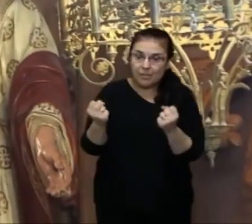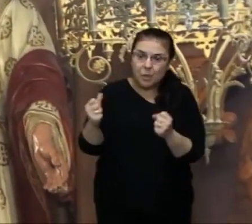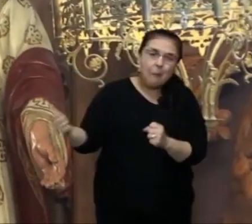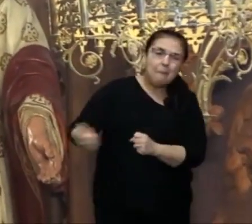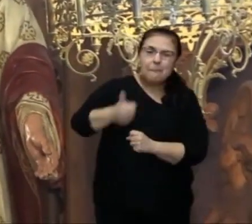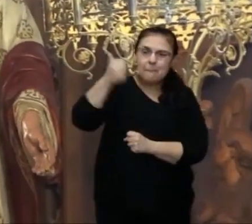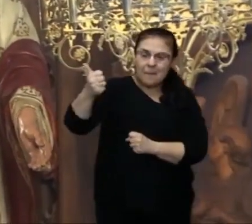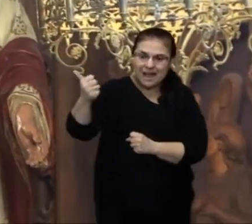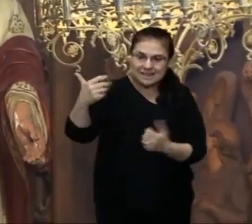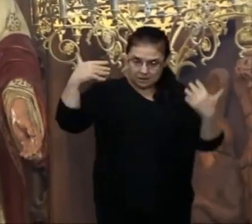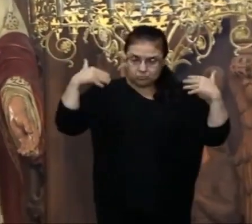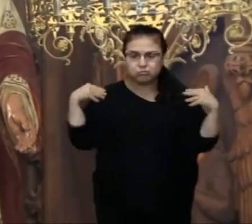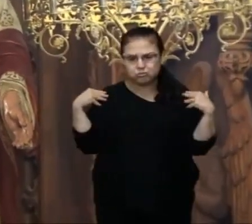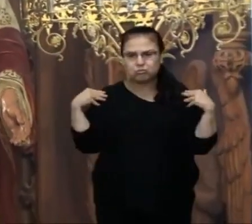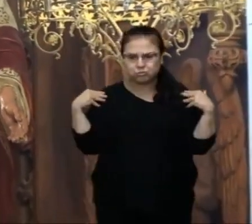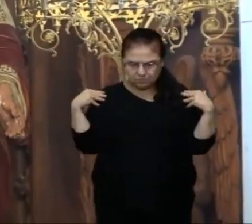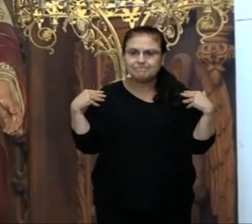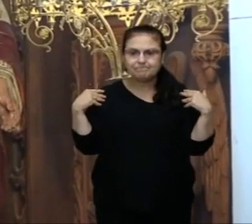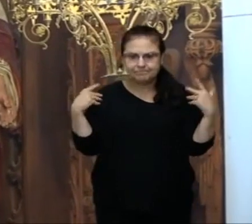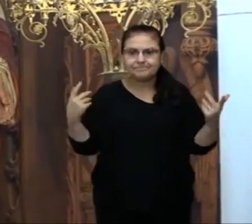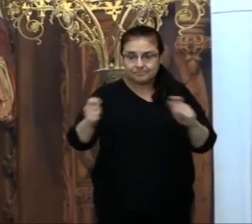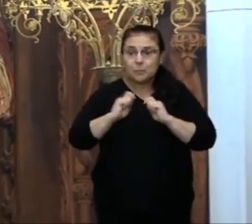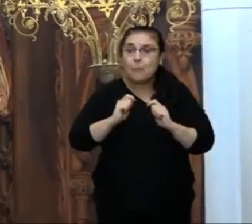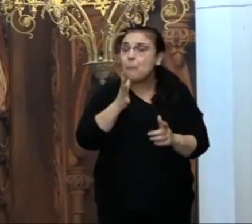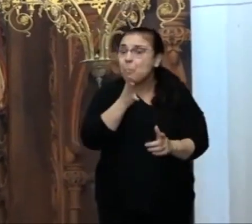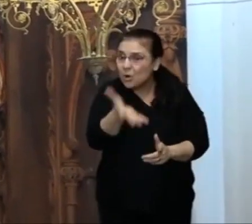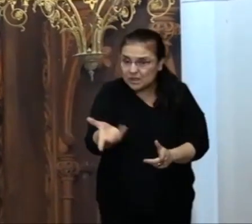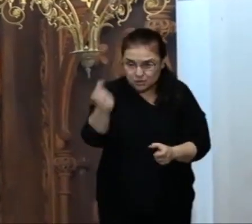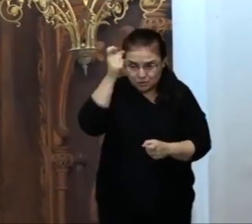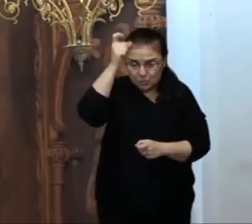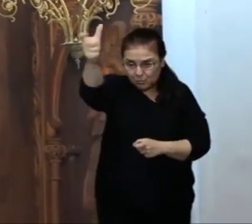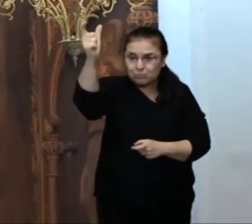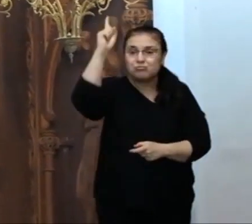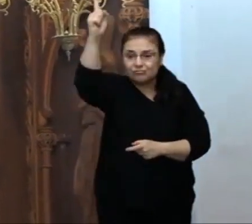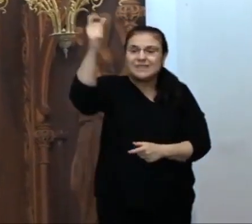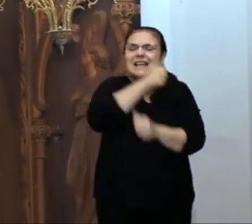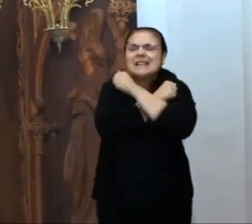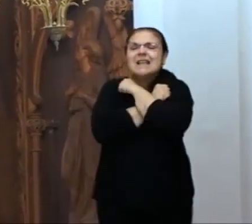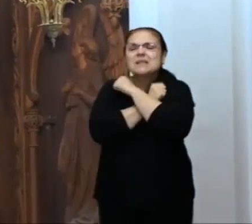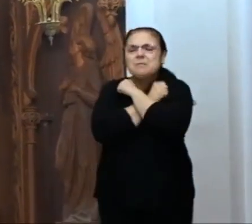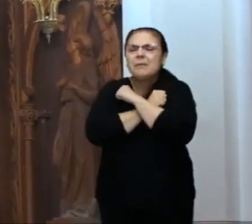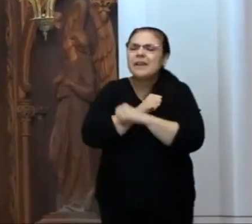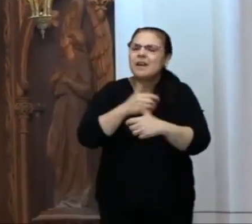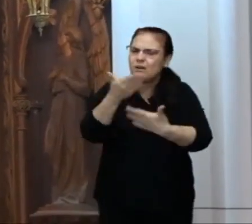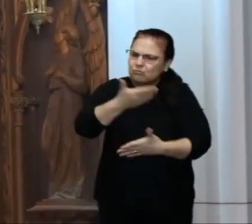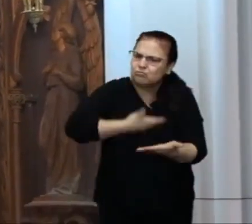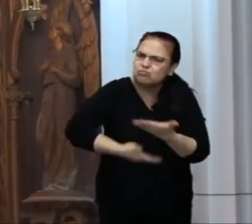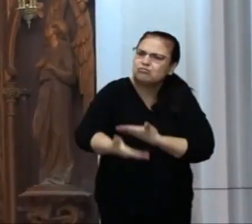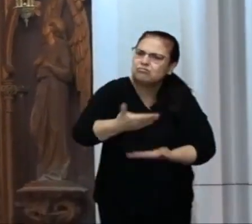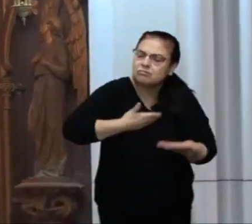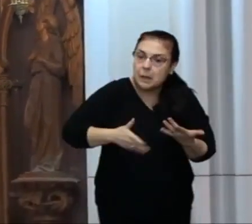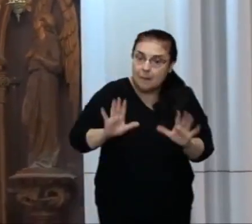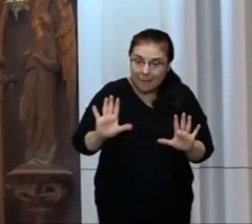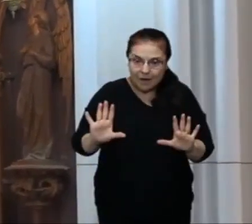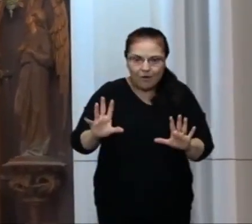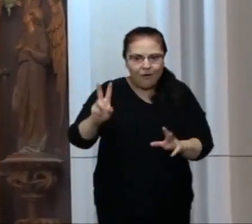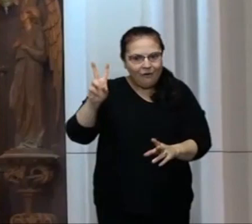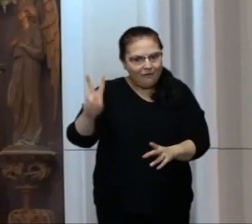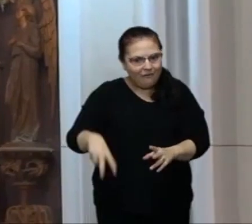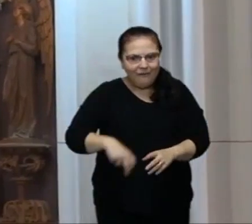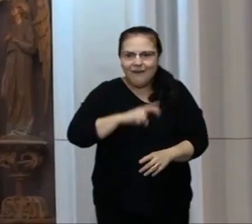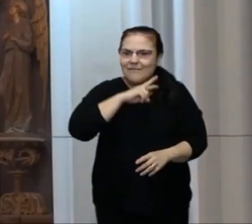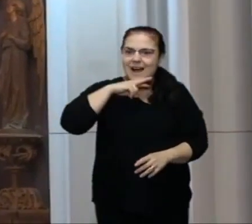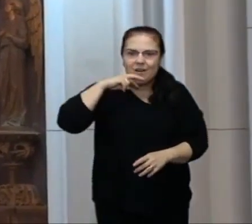una gran responsabilidad y justamente por ello el pueblo de Dios espera de nosotros una correspondencia. Pero el verdadero valor de